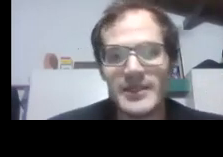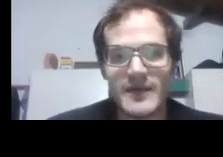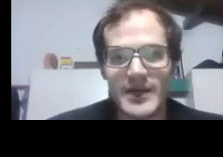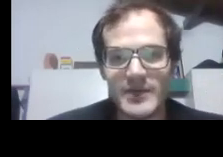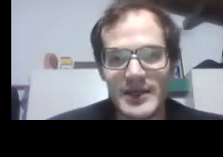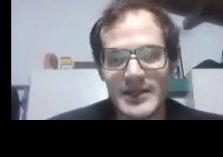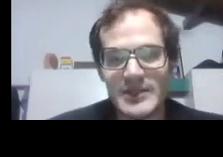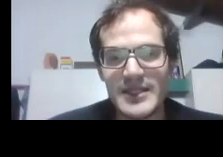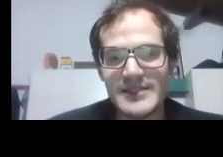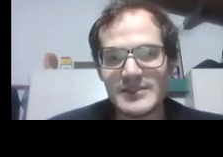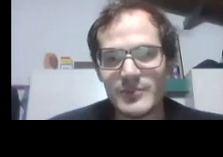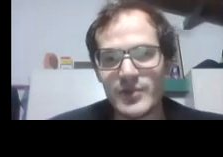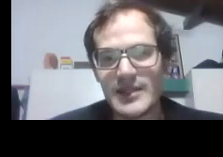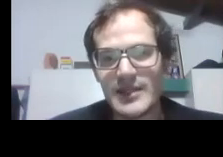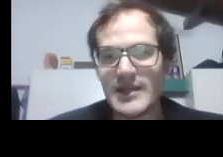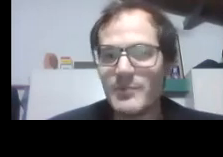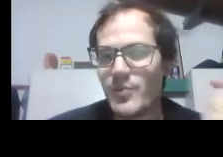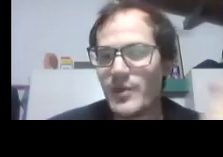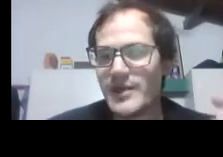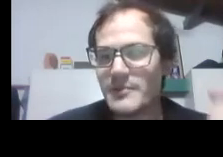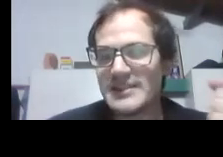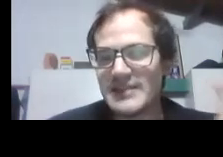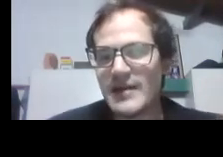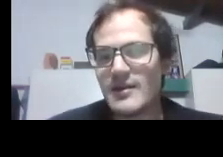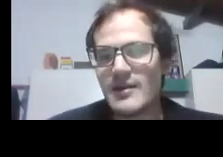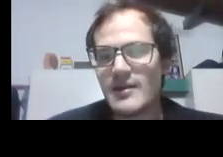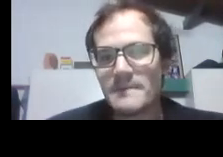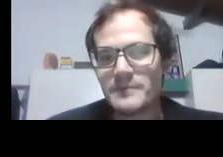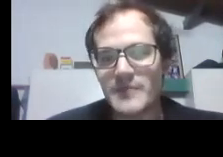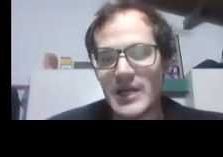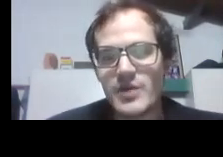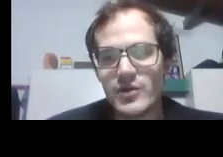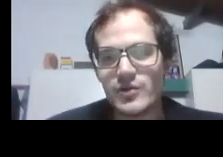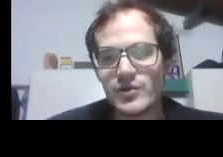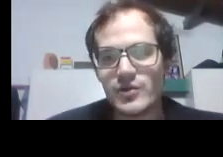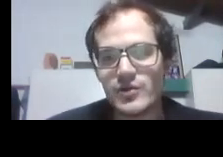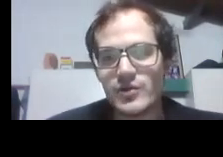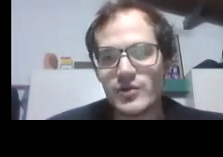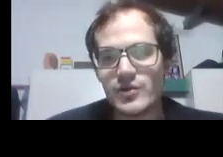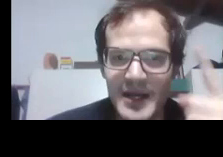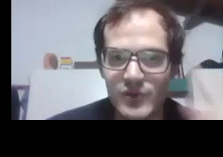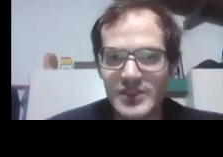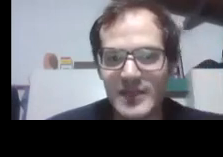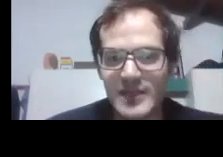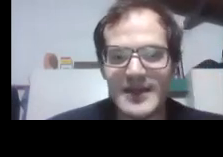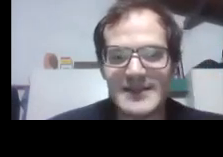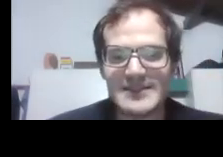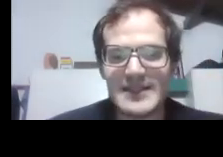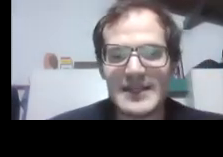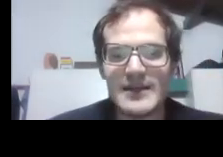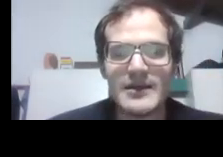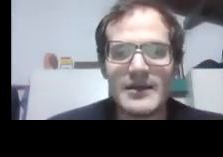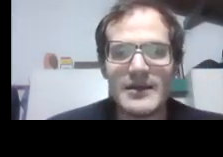semillas que va a germinar en la independencia, porque les da el poder militar a los criollos. De hecho, una de las primeras cosas que va a querer